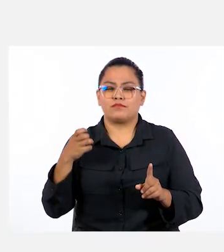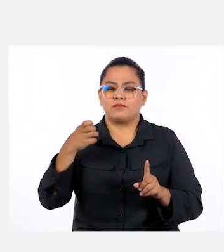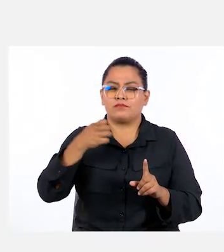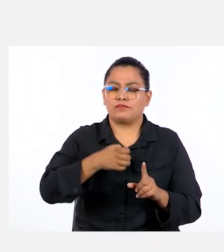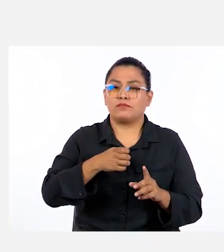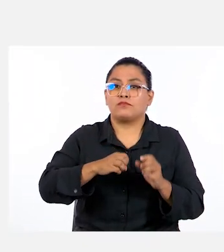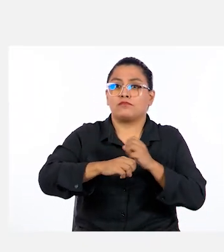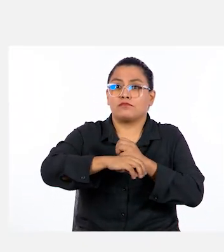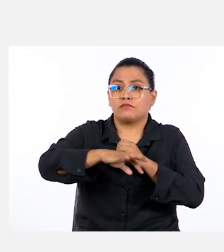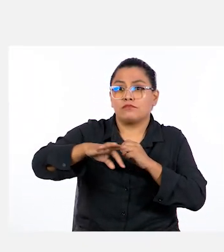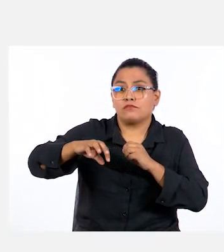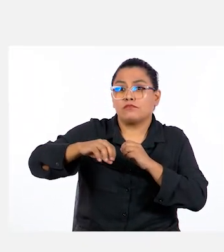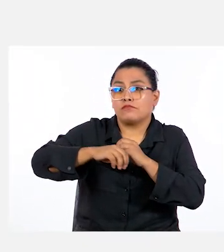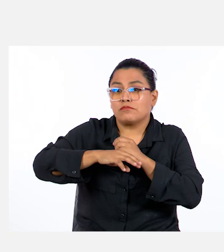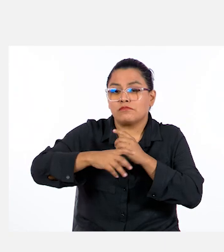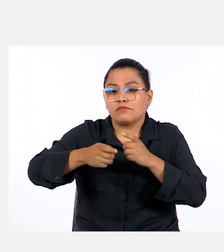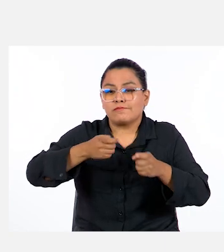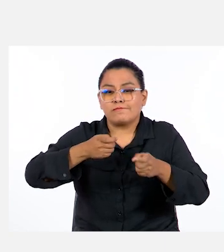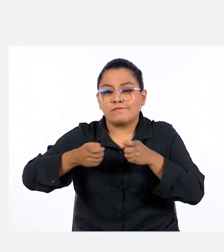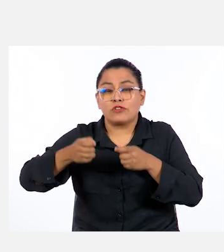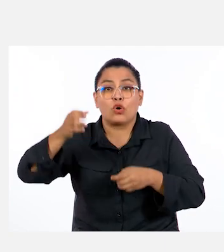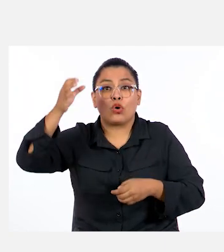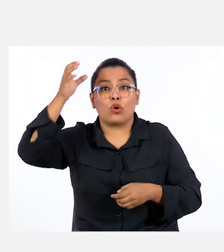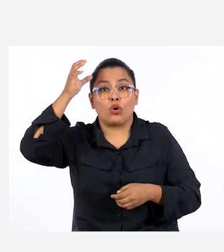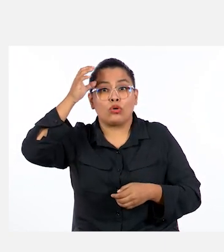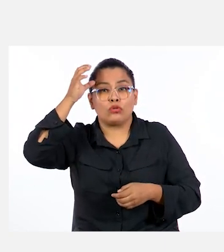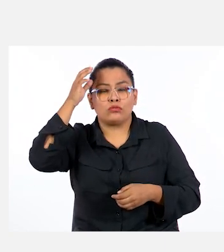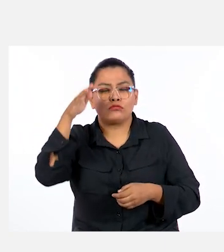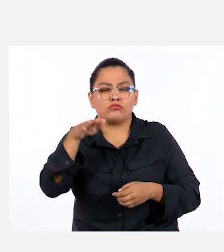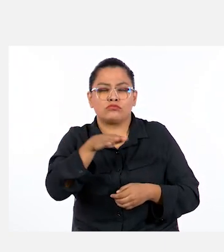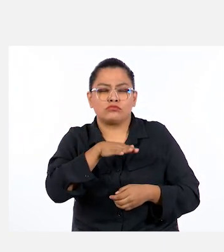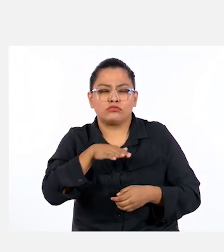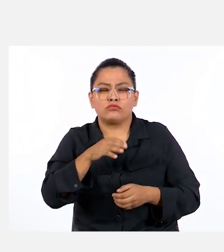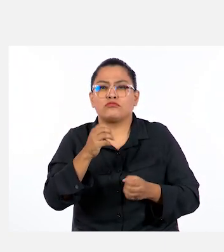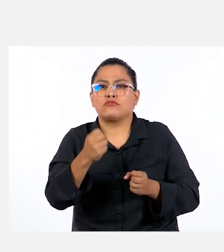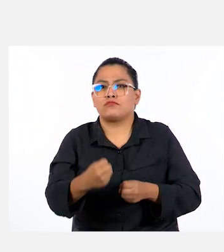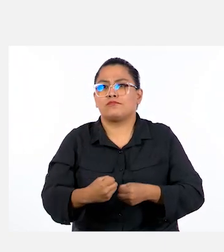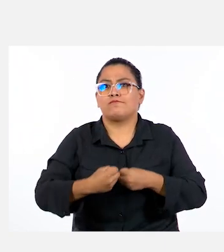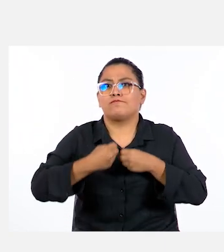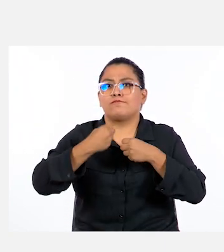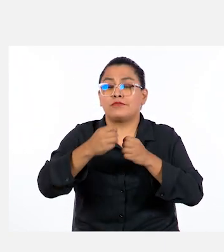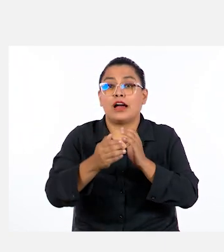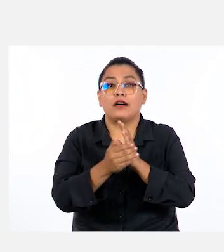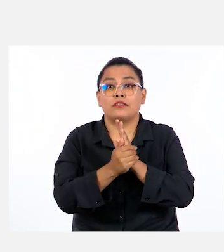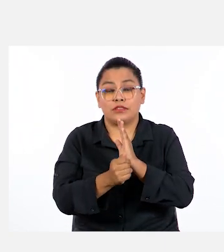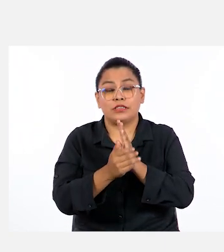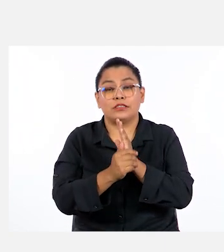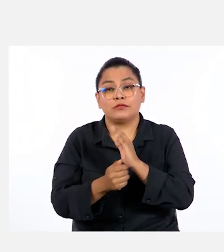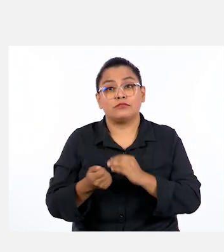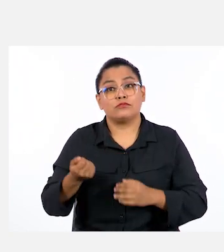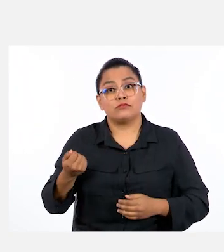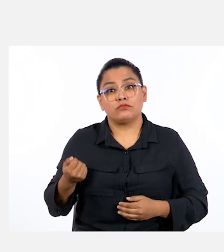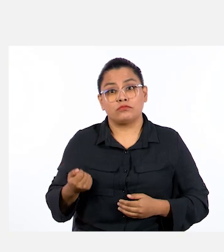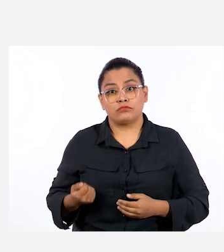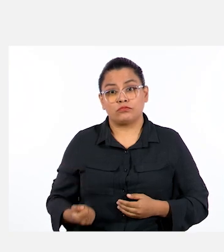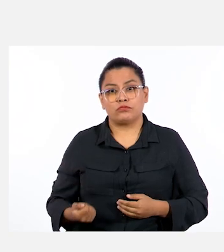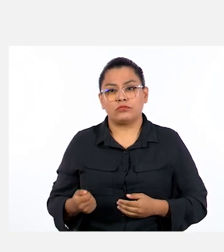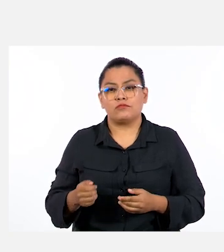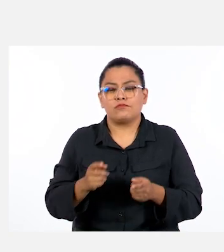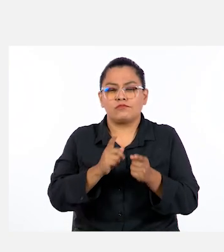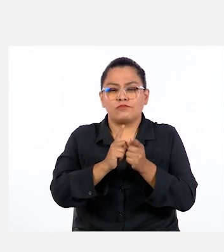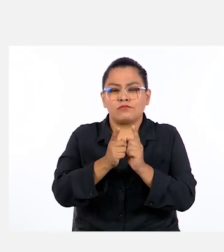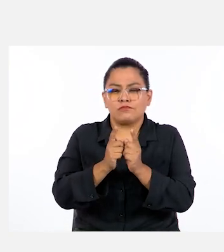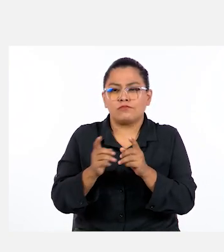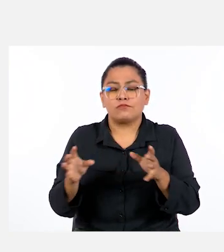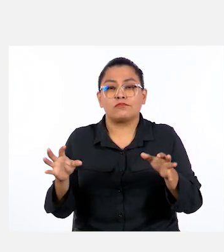del conocimiento como un espacio para potenciar las habilidades del estudiantado a través de interacciones colaborativas